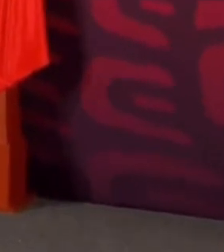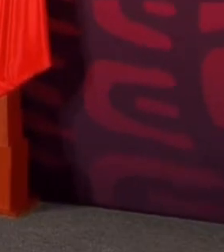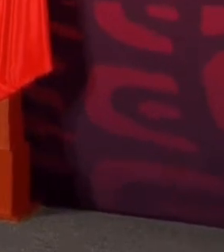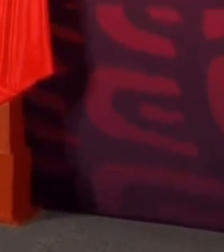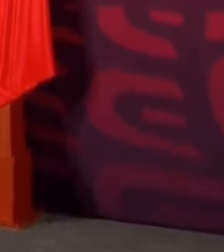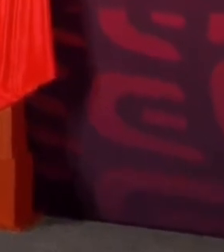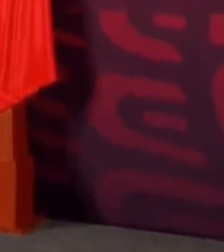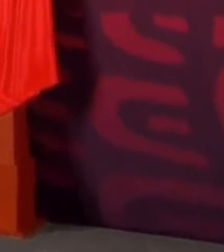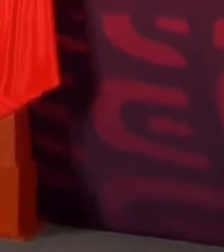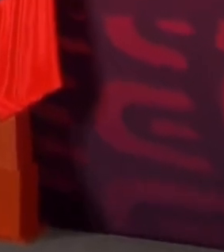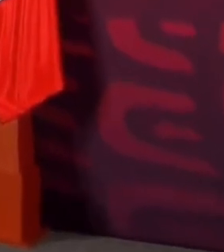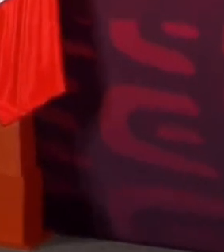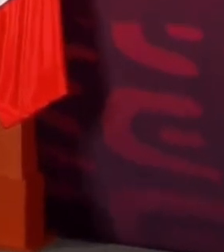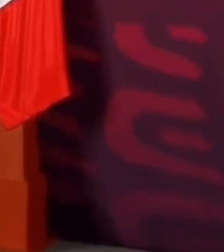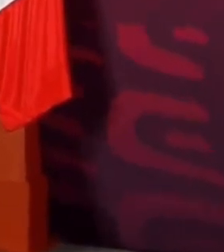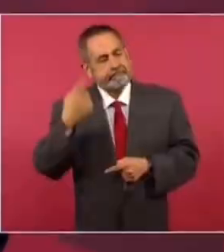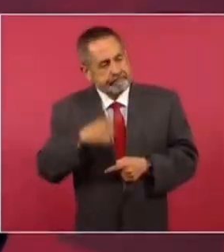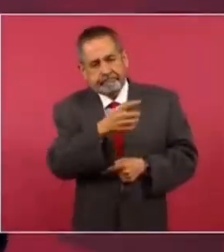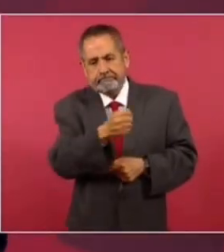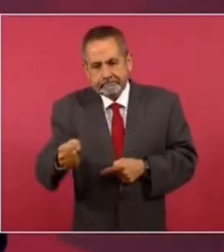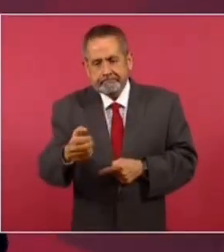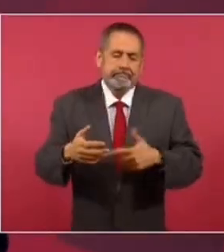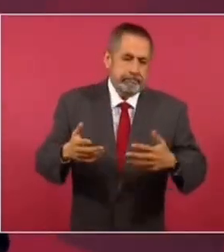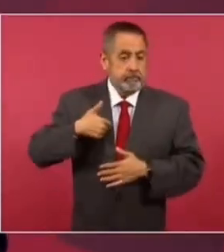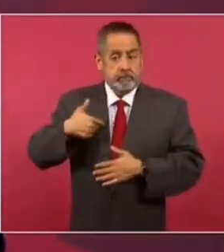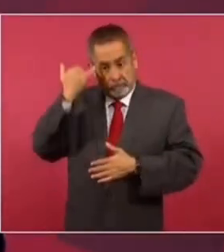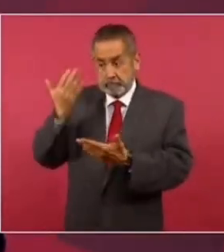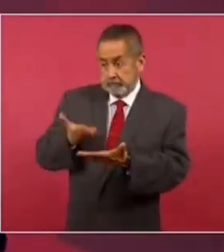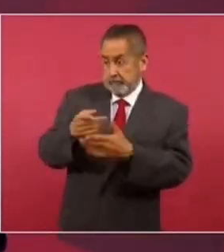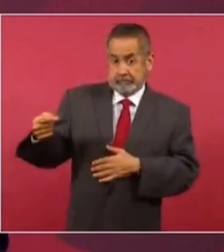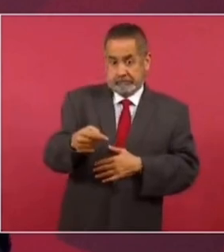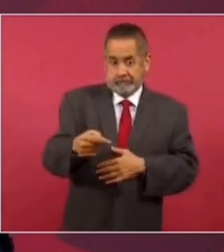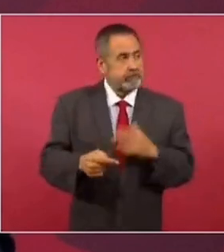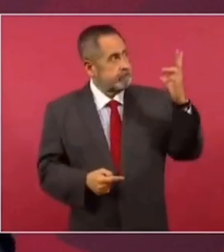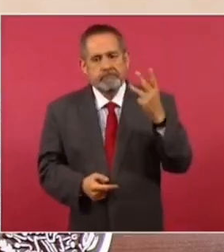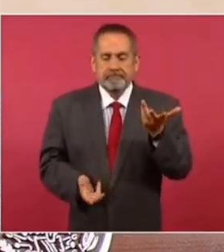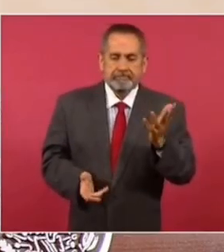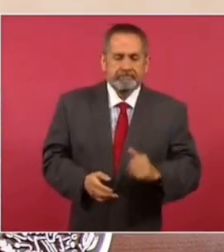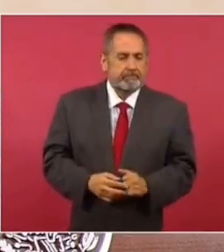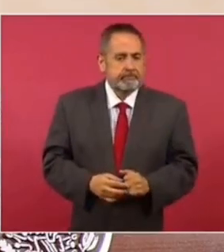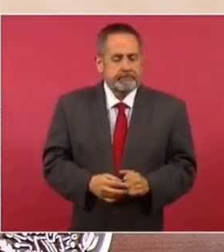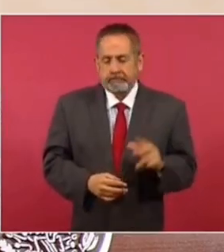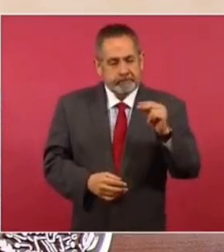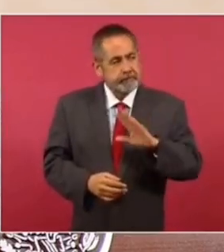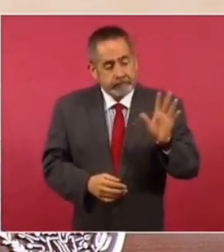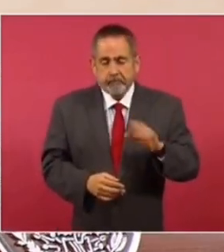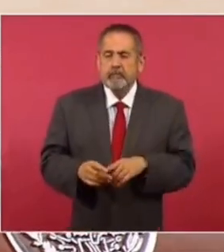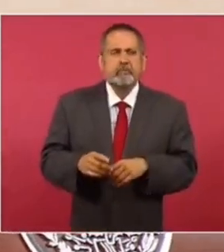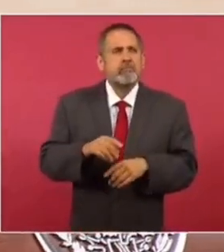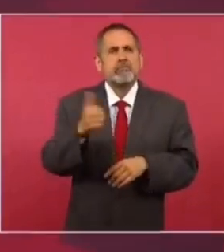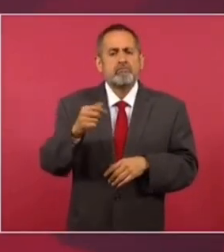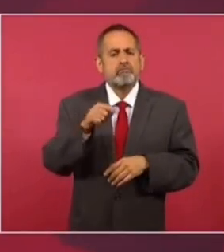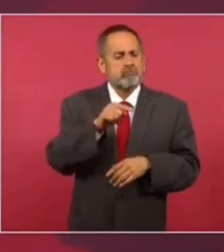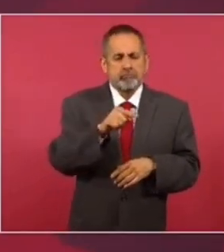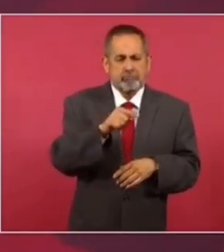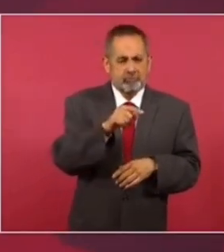Pública, yo lo propuse a él. Entonces, cuando lo propuse, no lo aceptó Fox. Y a partir de ahí entró